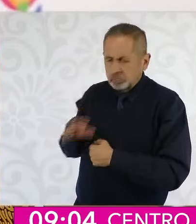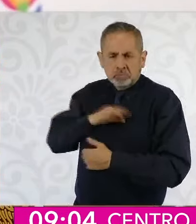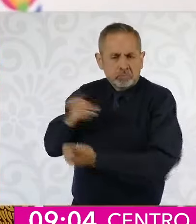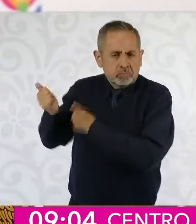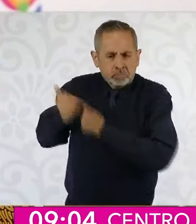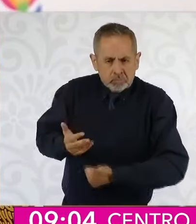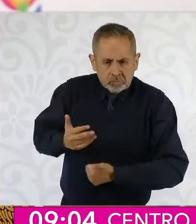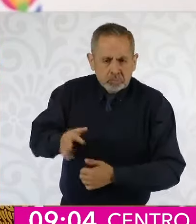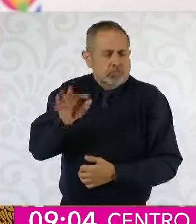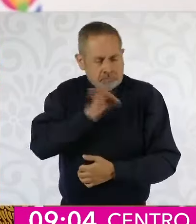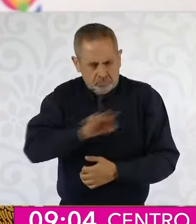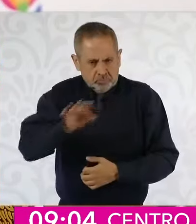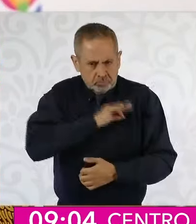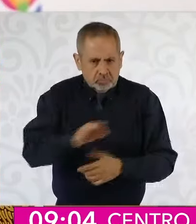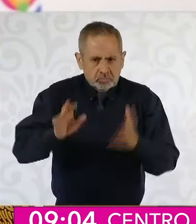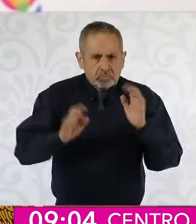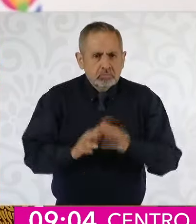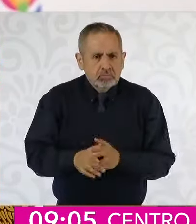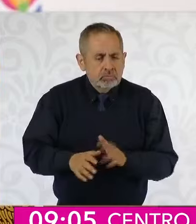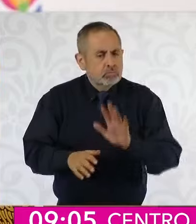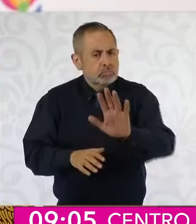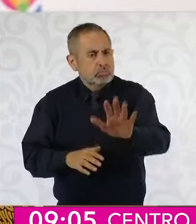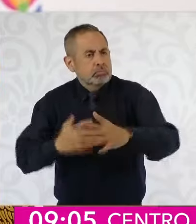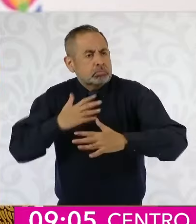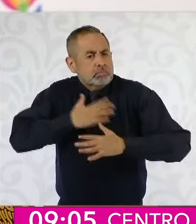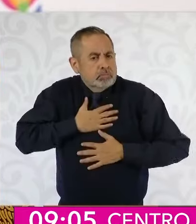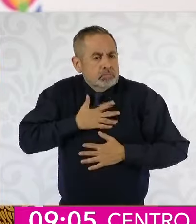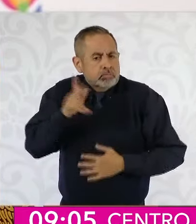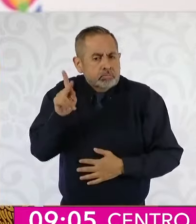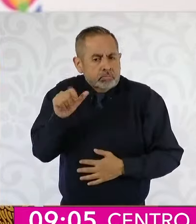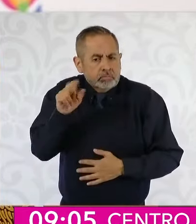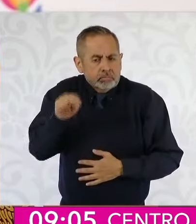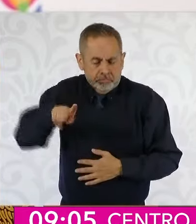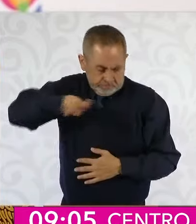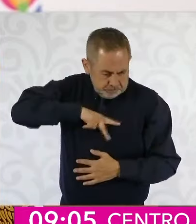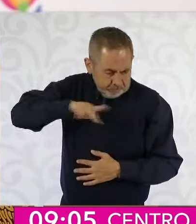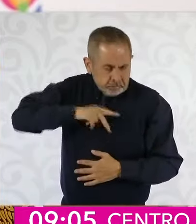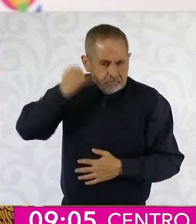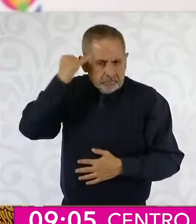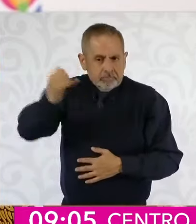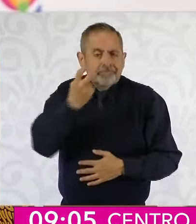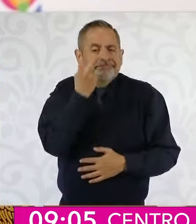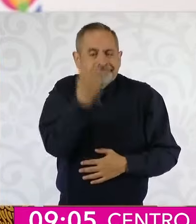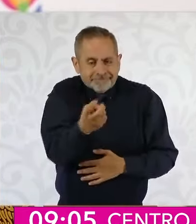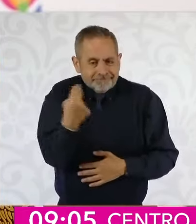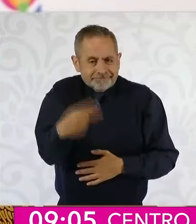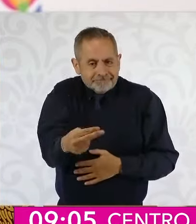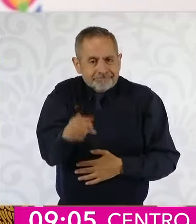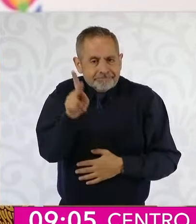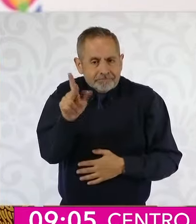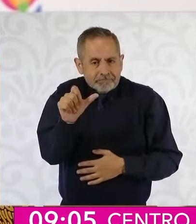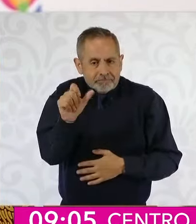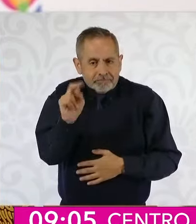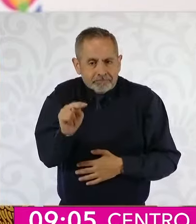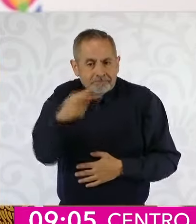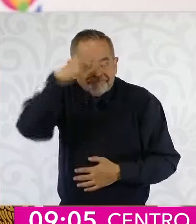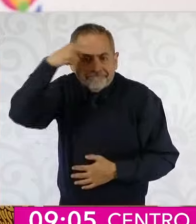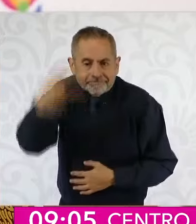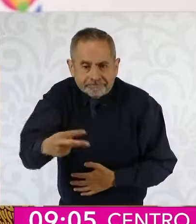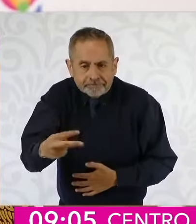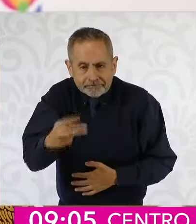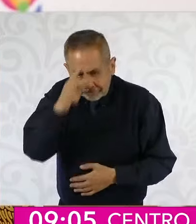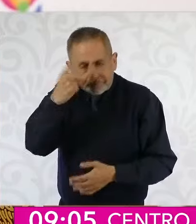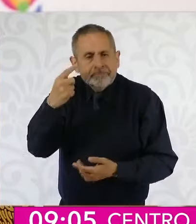y además que no tengamos nuestro propio plan. Por eso se llama Plan México, porque es un plan para